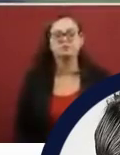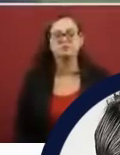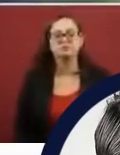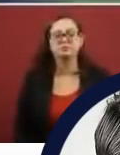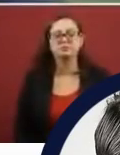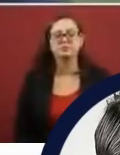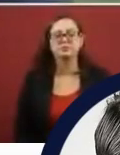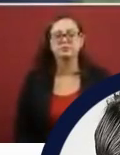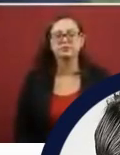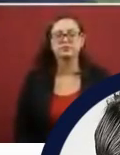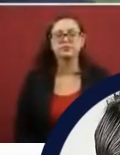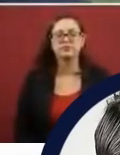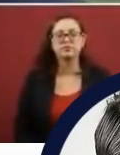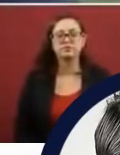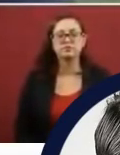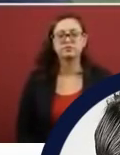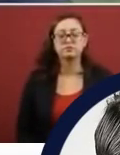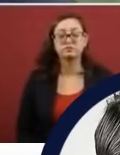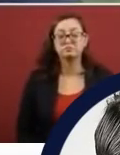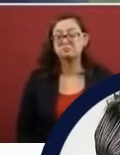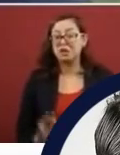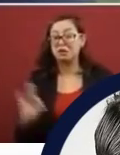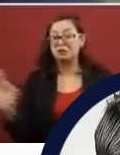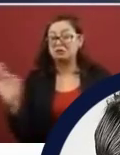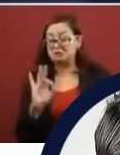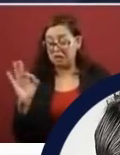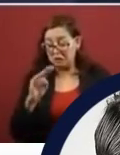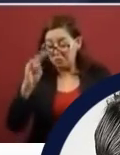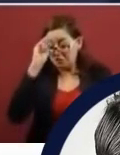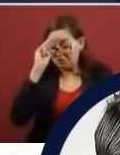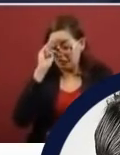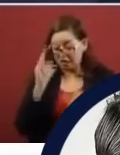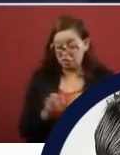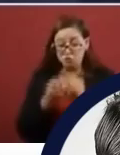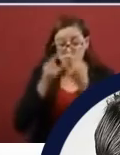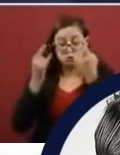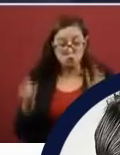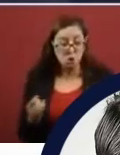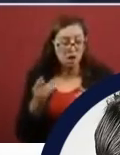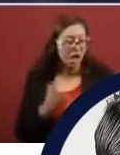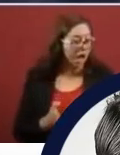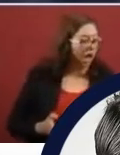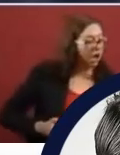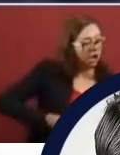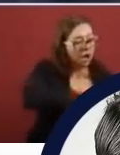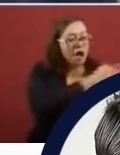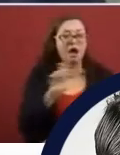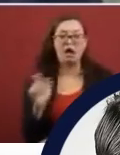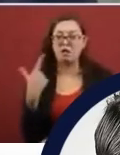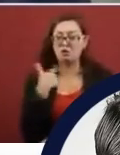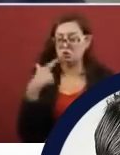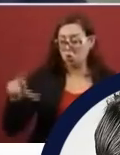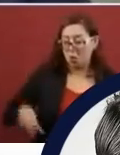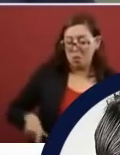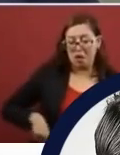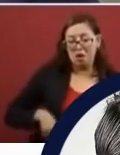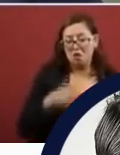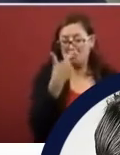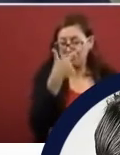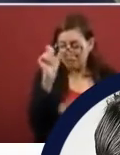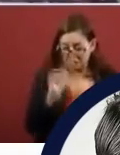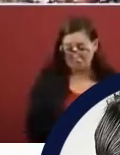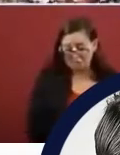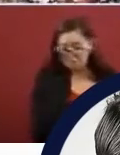de la manga, pierdes, al hacer eso, toda la posibilidad de tener una discusión política. Lo que estás teniendo realmente es una discusión